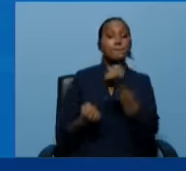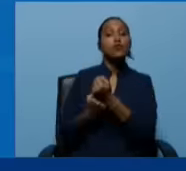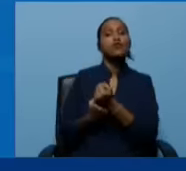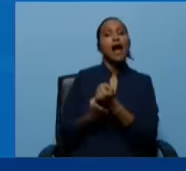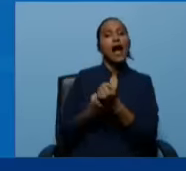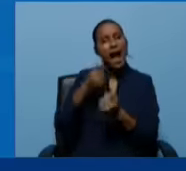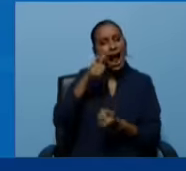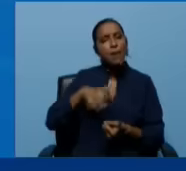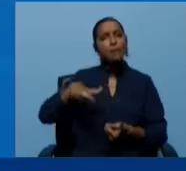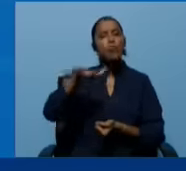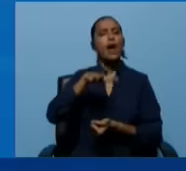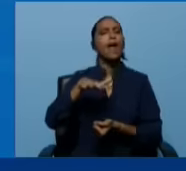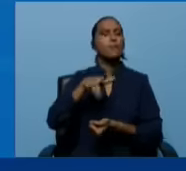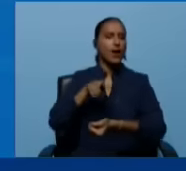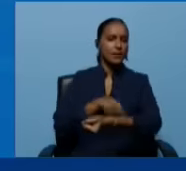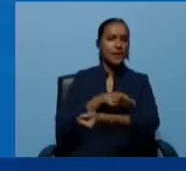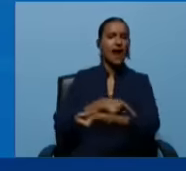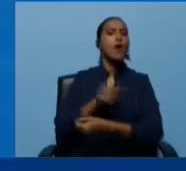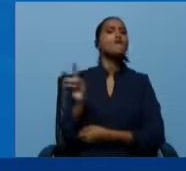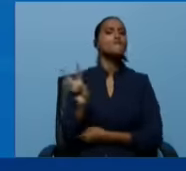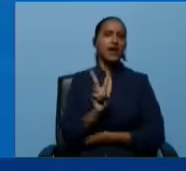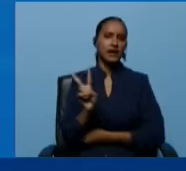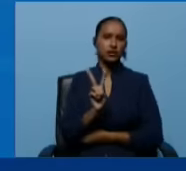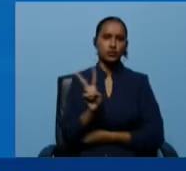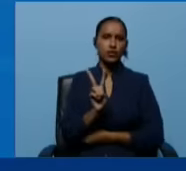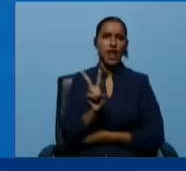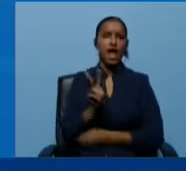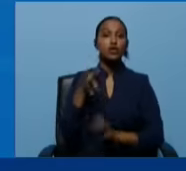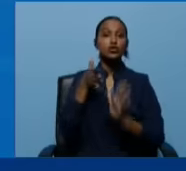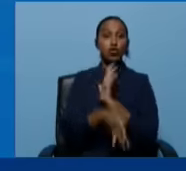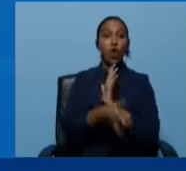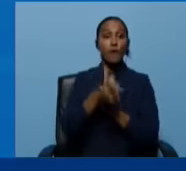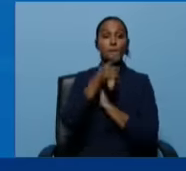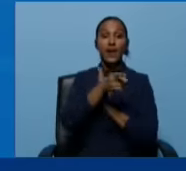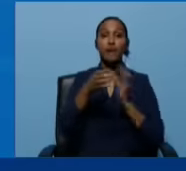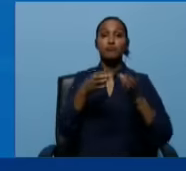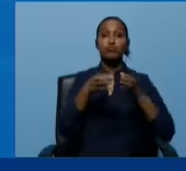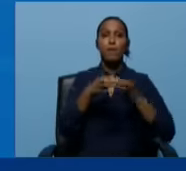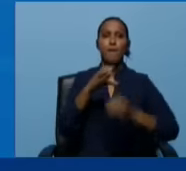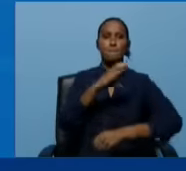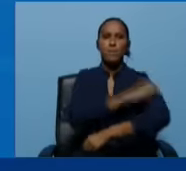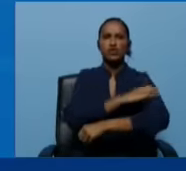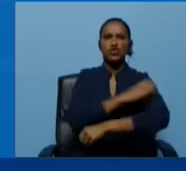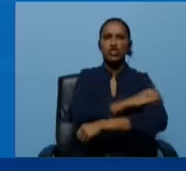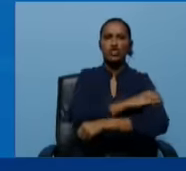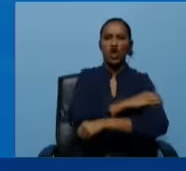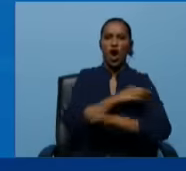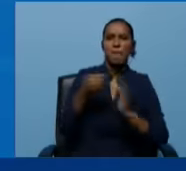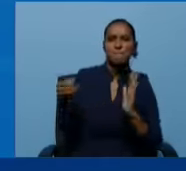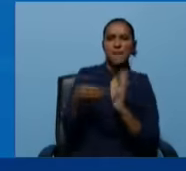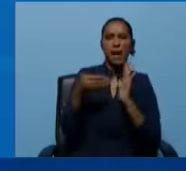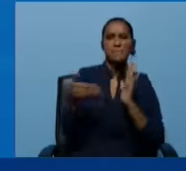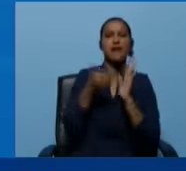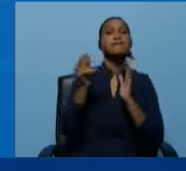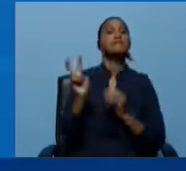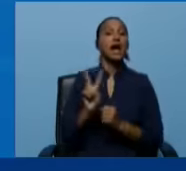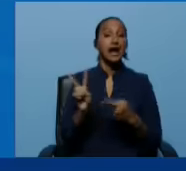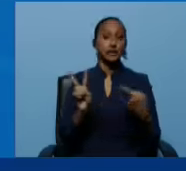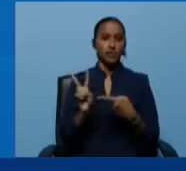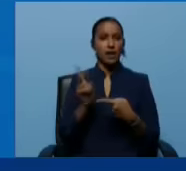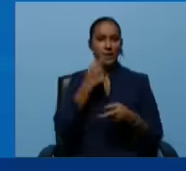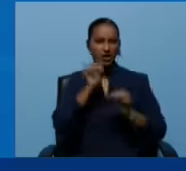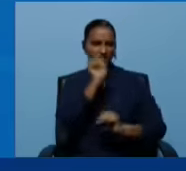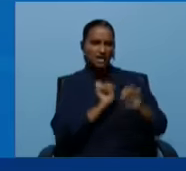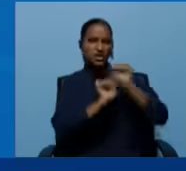los tentáculos del fascismo y levantar la voz para rechazar la injerencia,